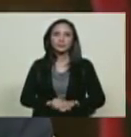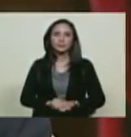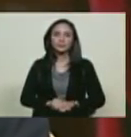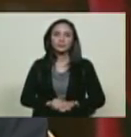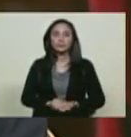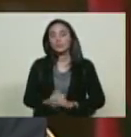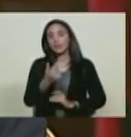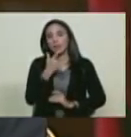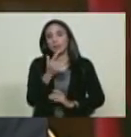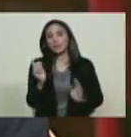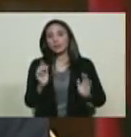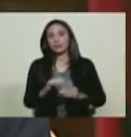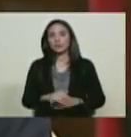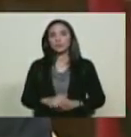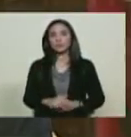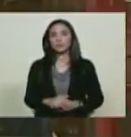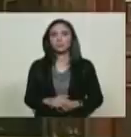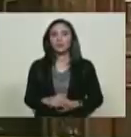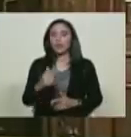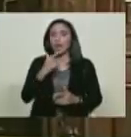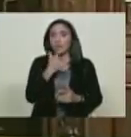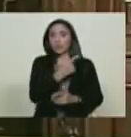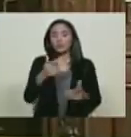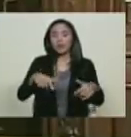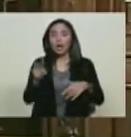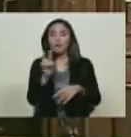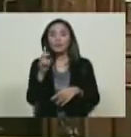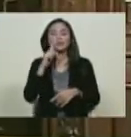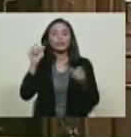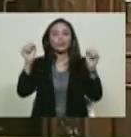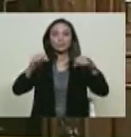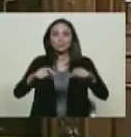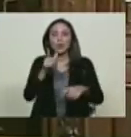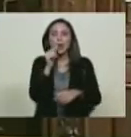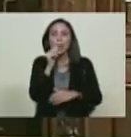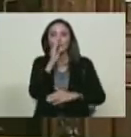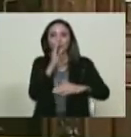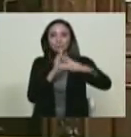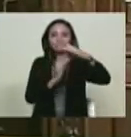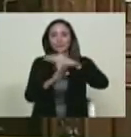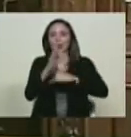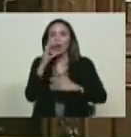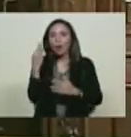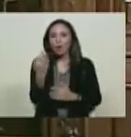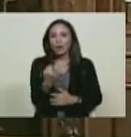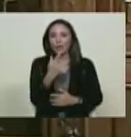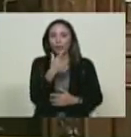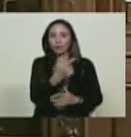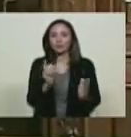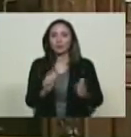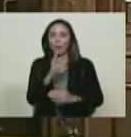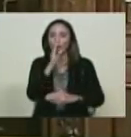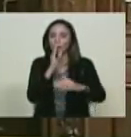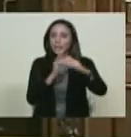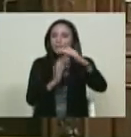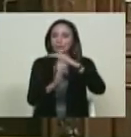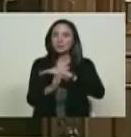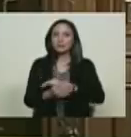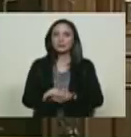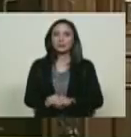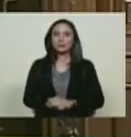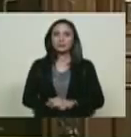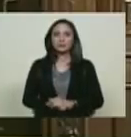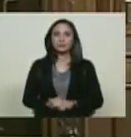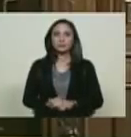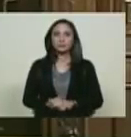Dicen, Venezuela tiene ahora, sí tiene a un hombre honesto al frente de su industria petrolera y humilde,